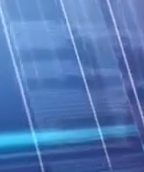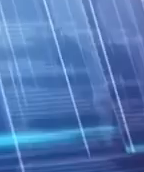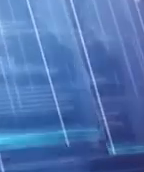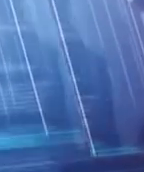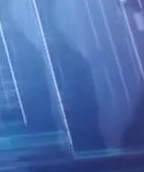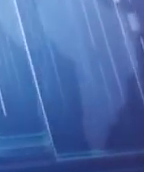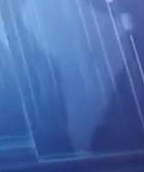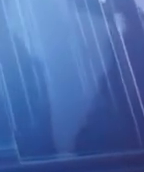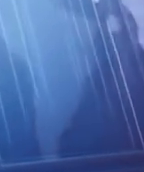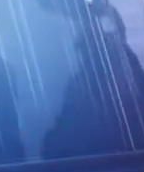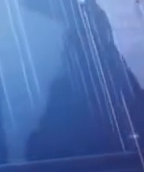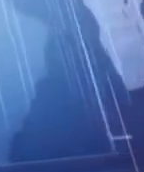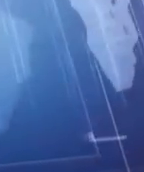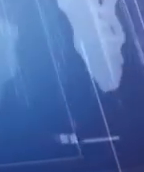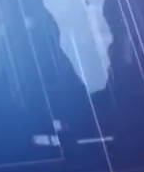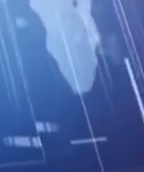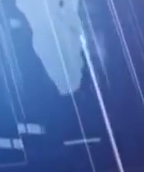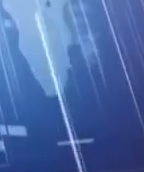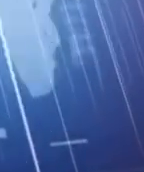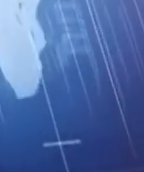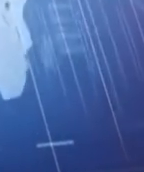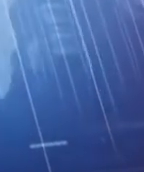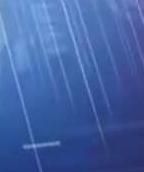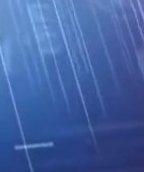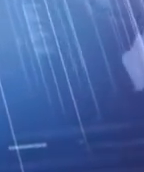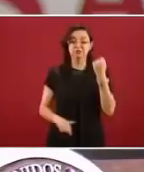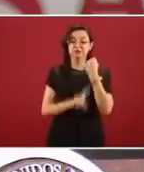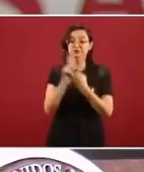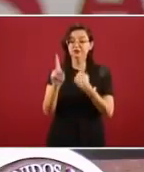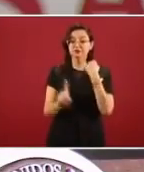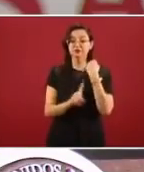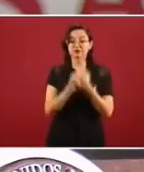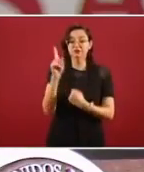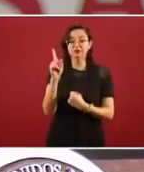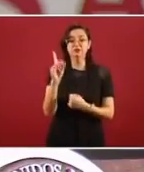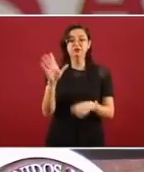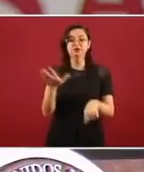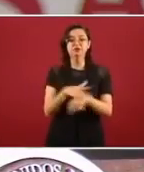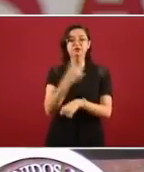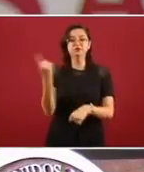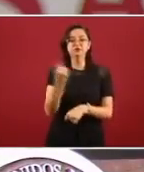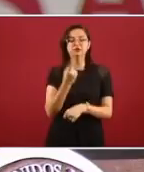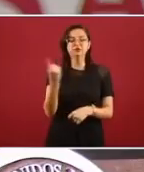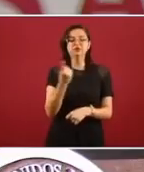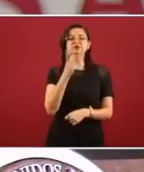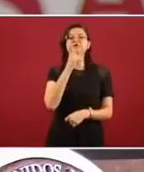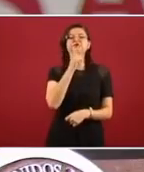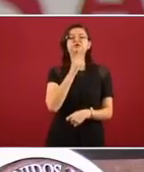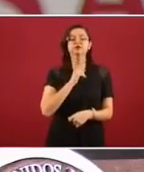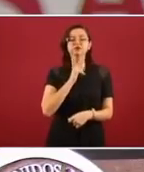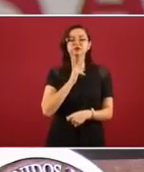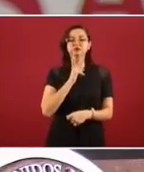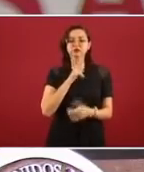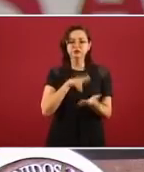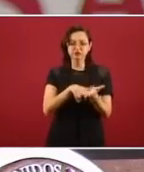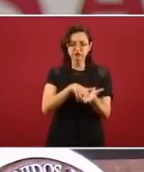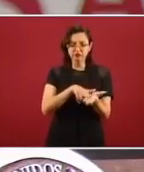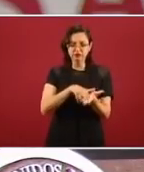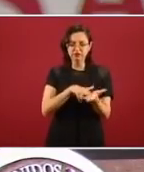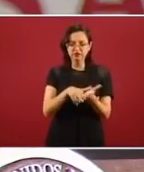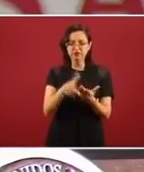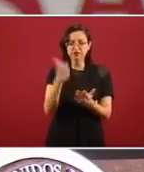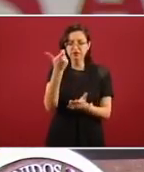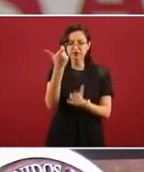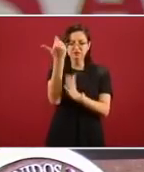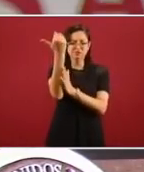la mezcla mexicana esté casi a los $10. Así lo dijo. Se desplomó el precio del petróleo crudo, como